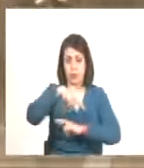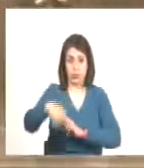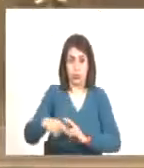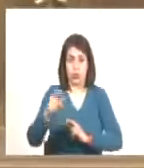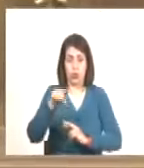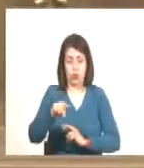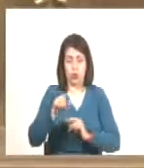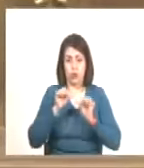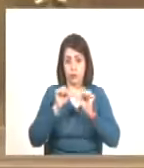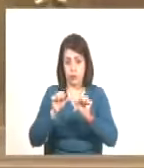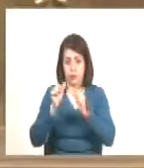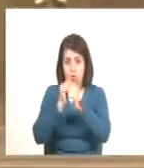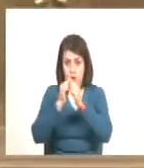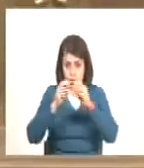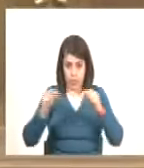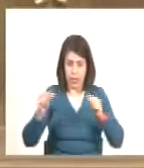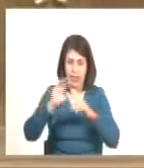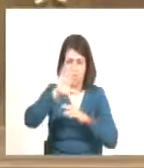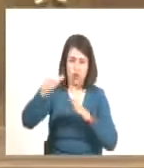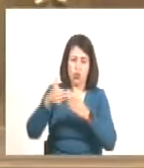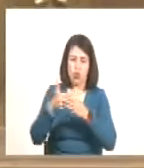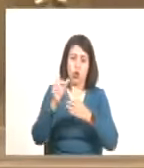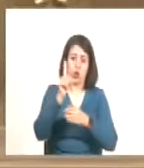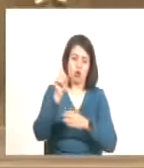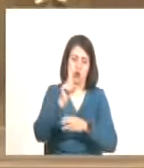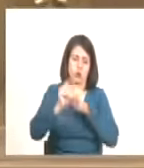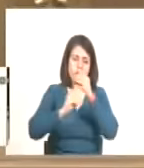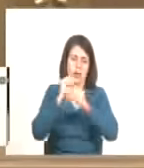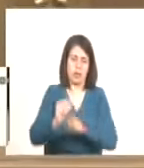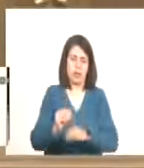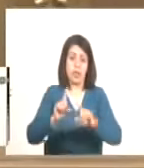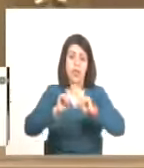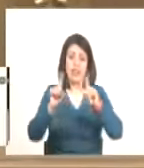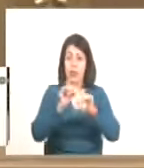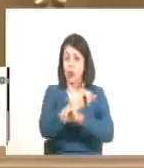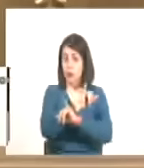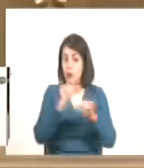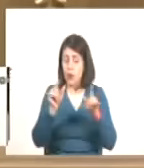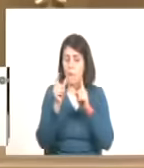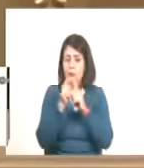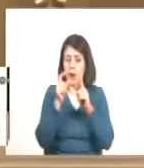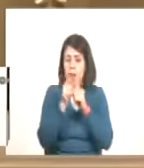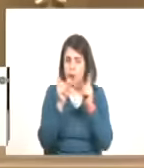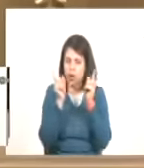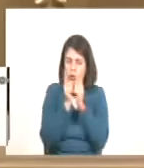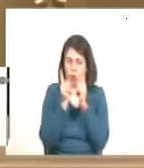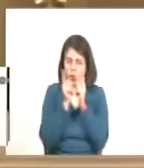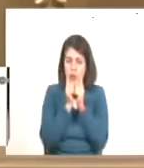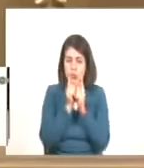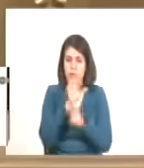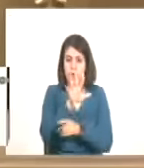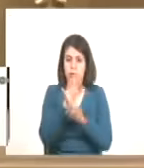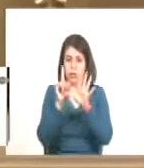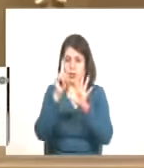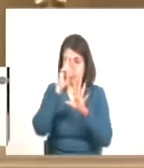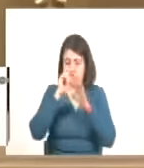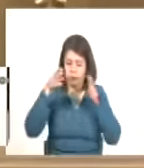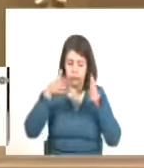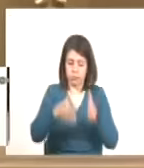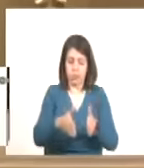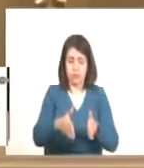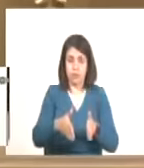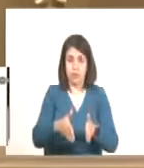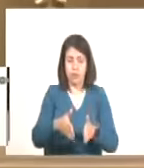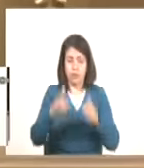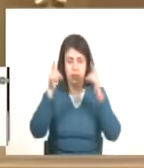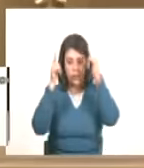era continental o no sería. Quiero ir cerrando mis palabras, mis cortas palabras, a 56 años de la siembra del